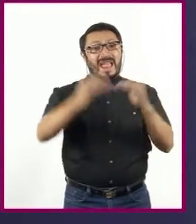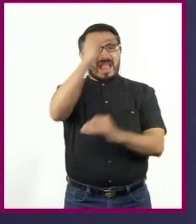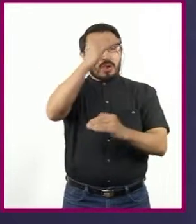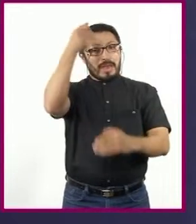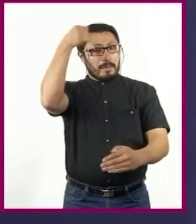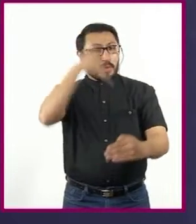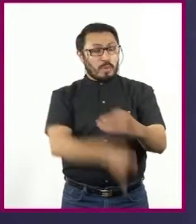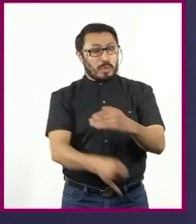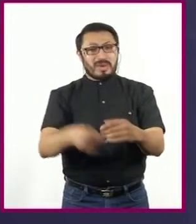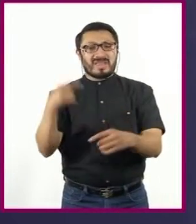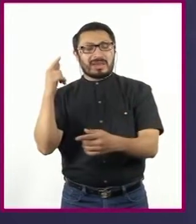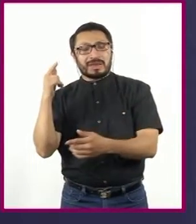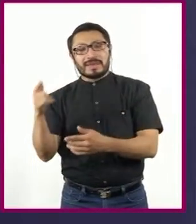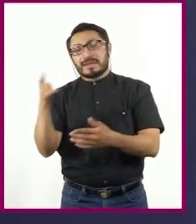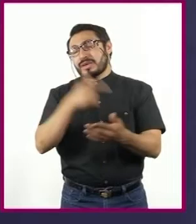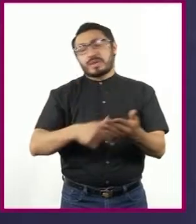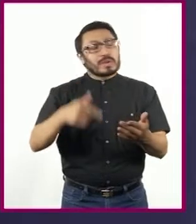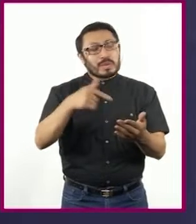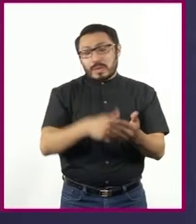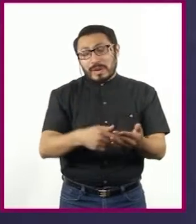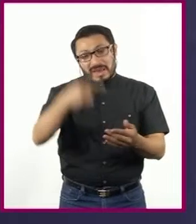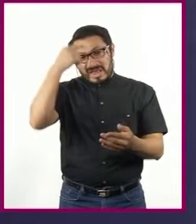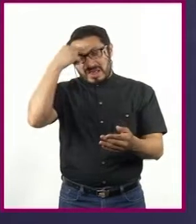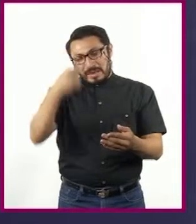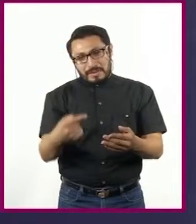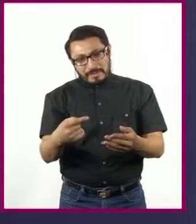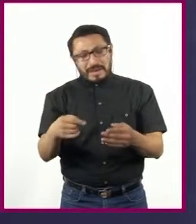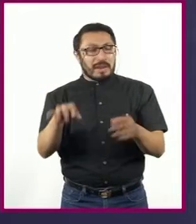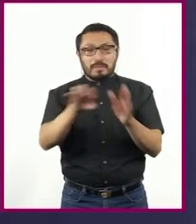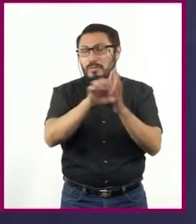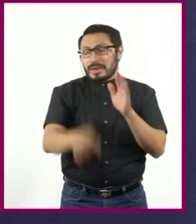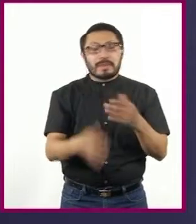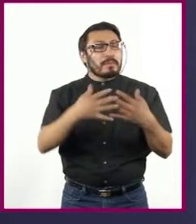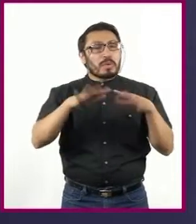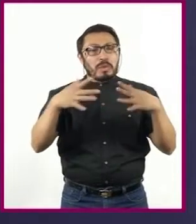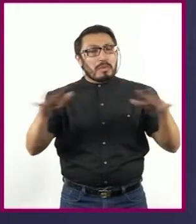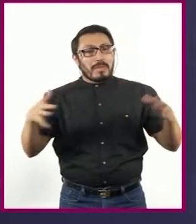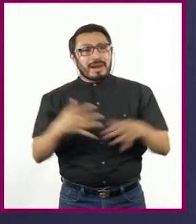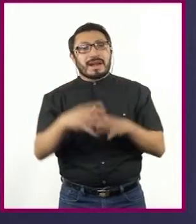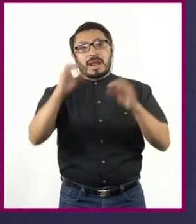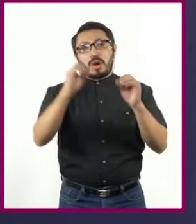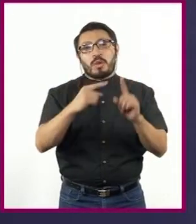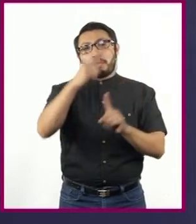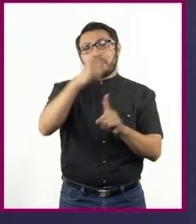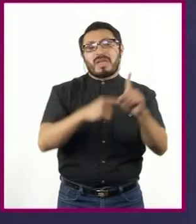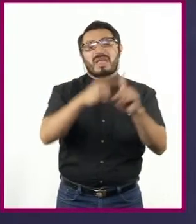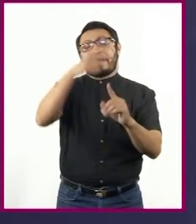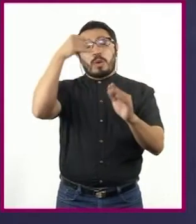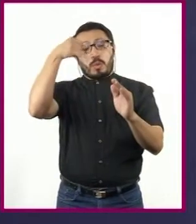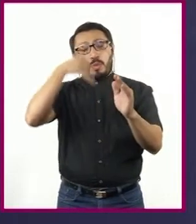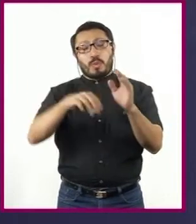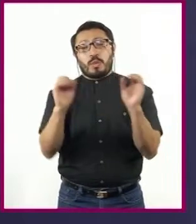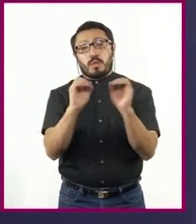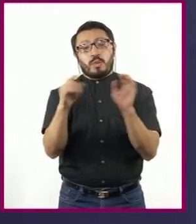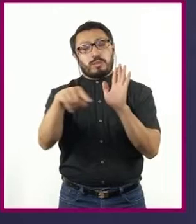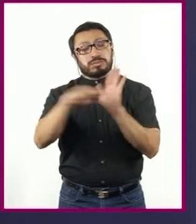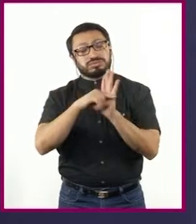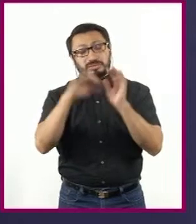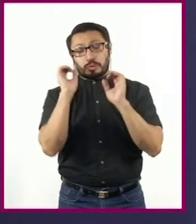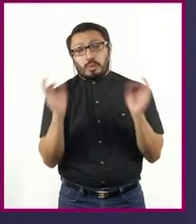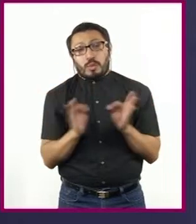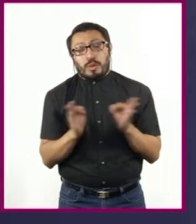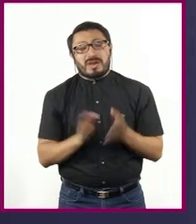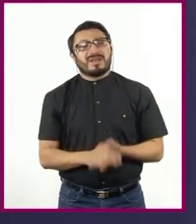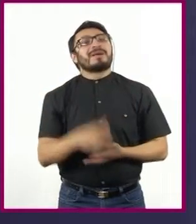de lugares al tomar como punto de referencia el nivel del mar, o temperaturas bajo cero, y con ellos es